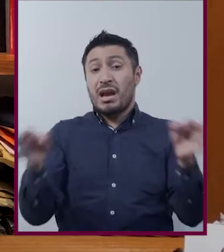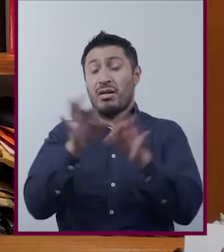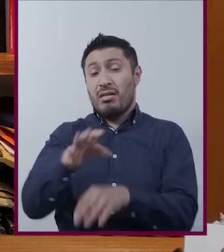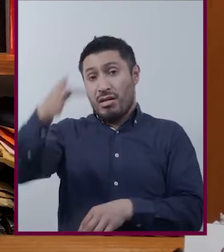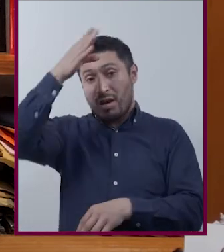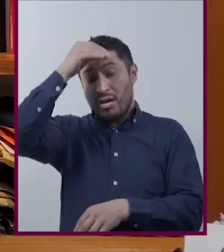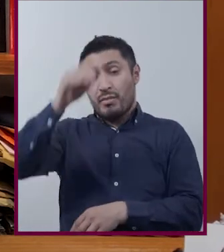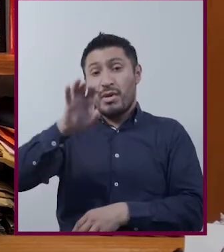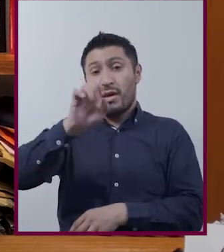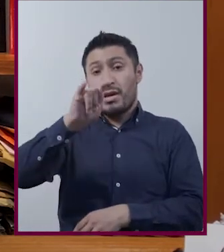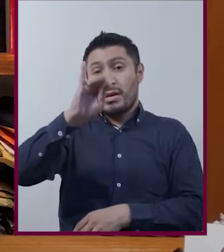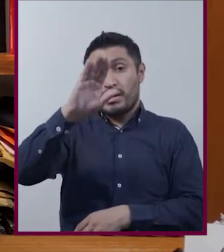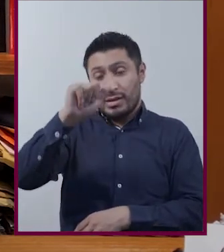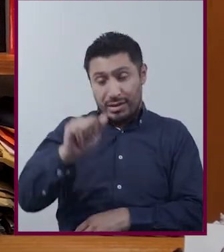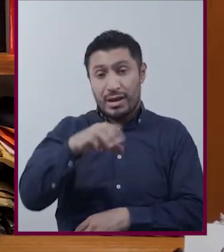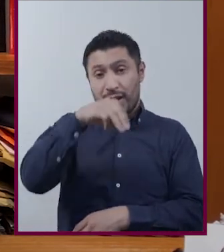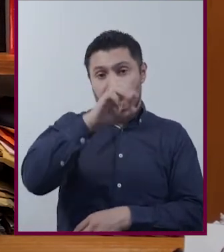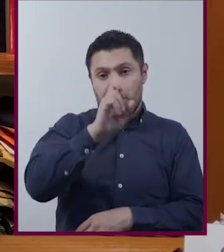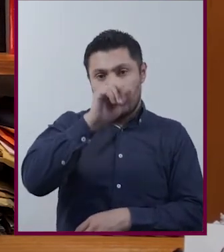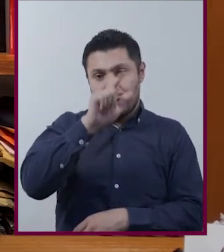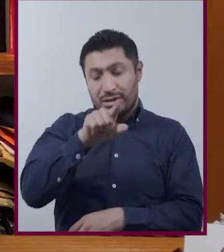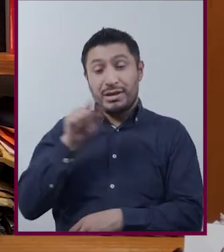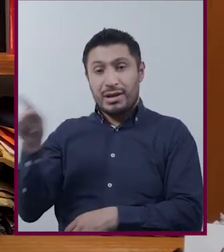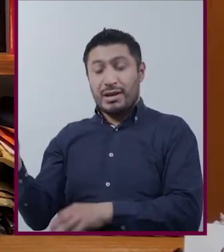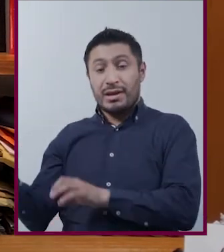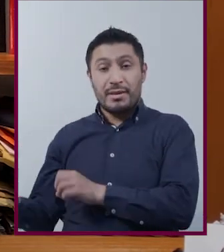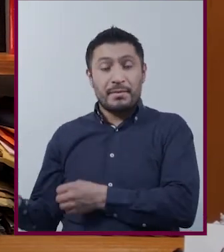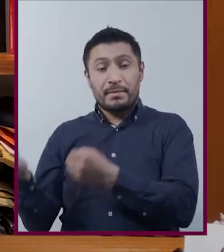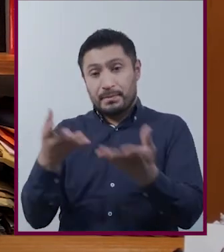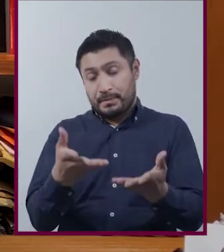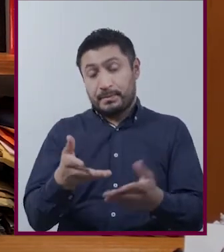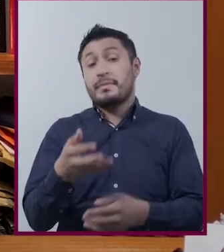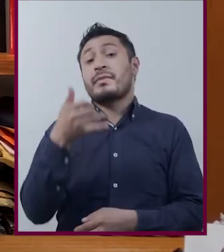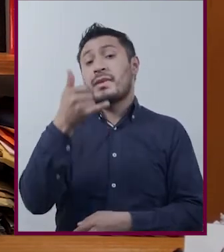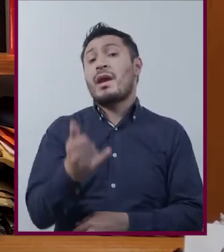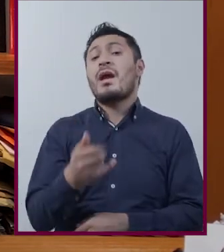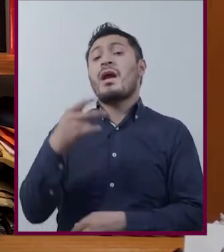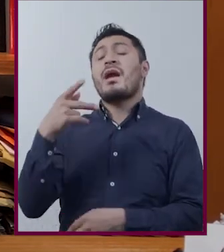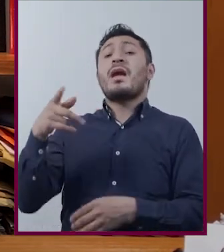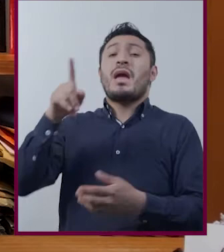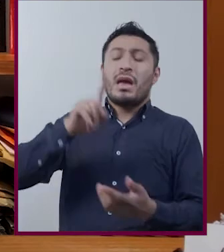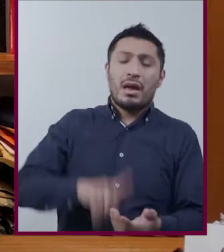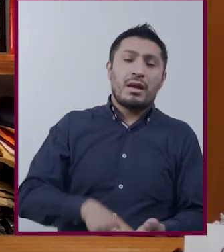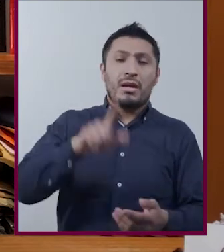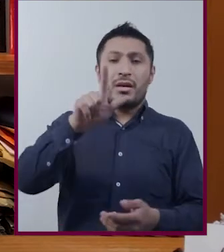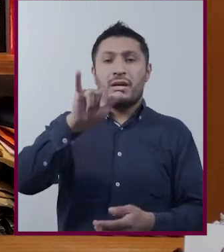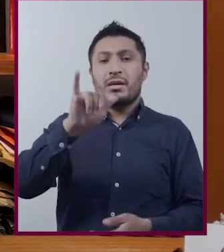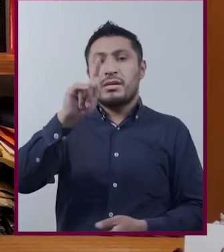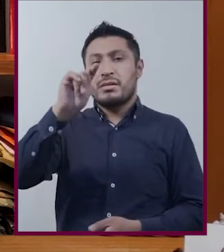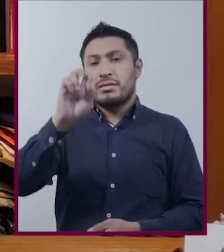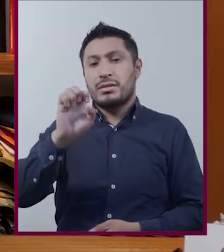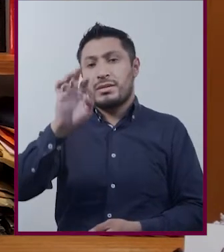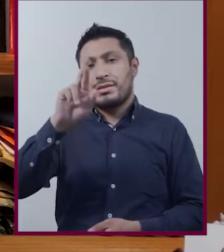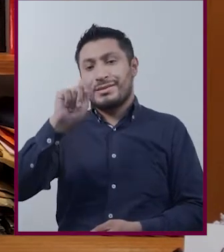ética, moral, que nos da Nelly Campobello. Y desde el punto de vista literario,